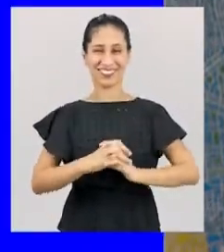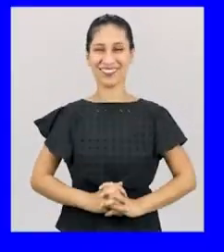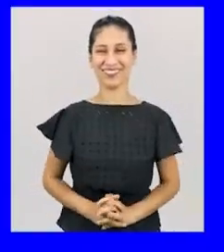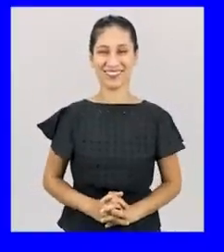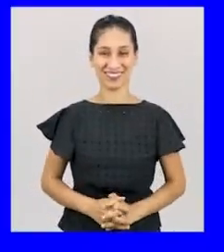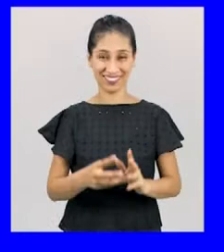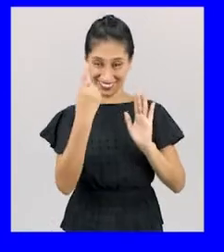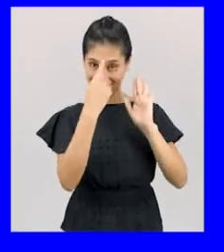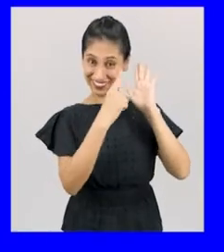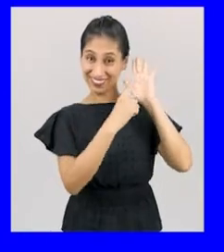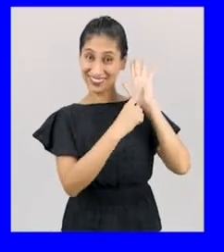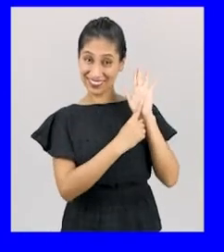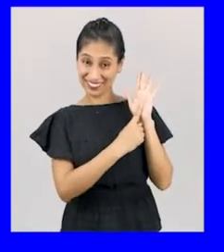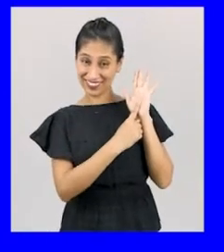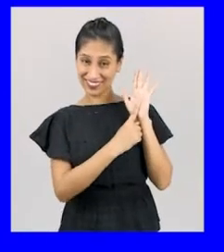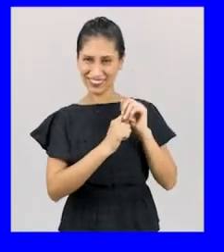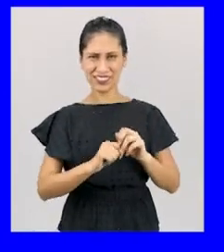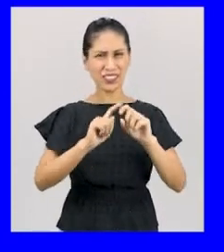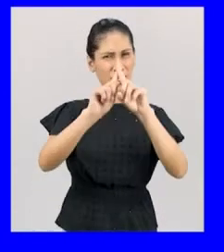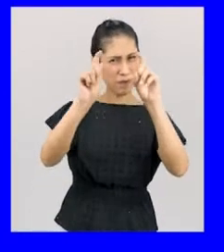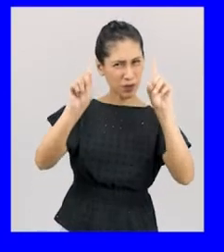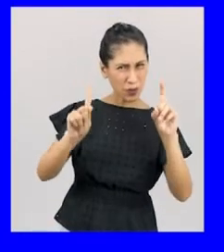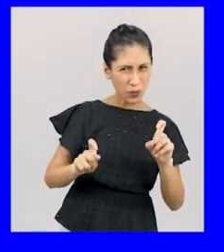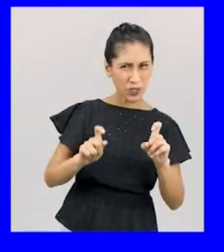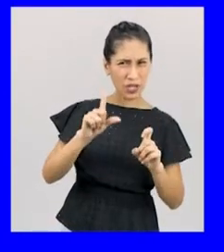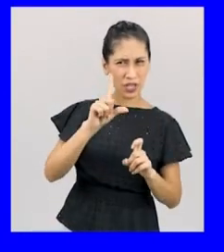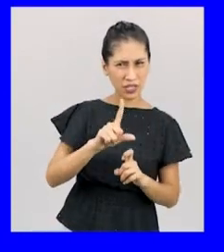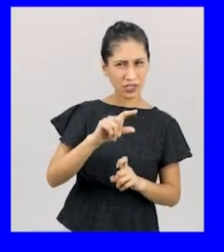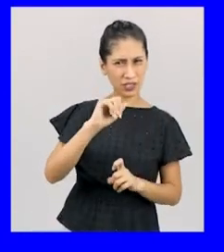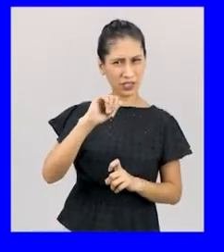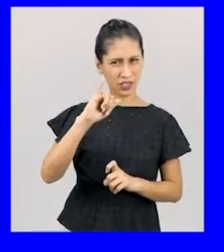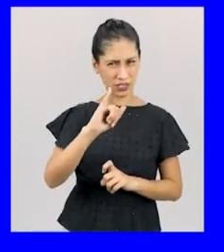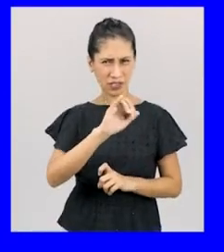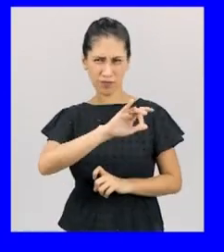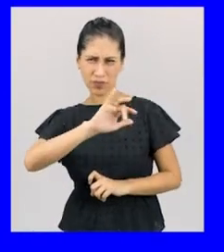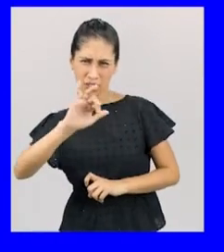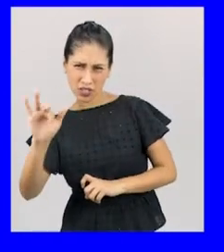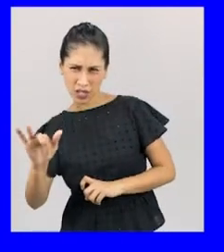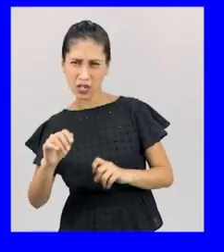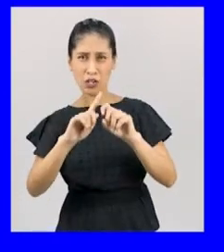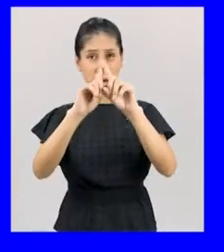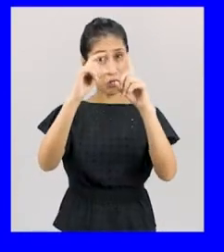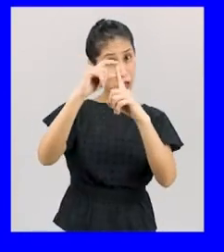favor. Si la pregunta es de tipo literal, algunas de las palabras